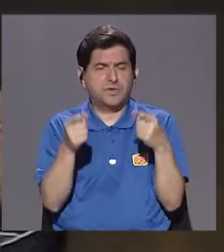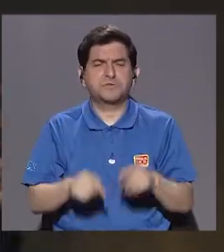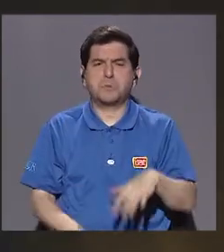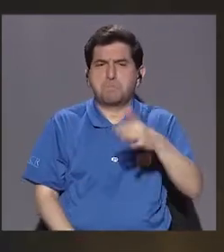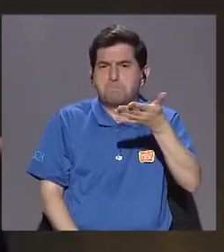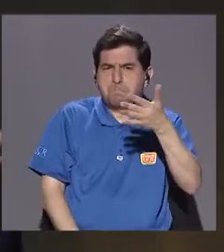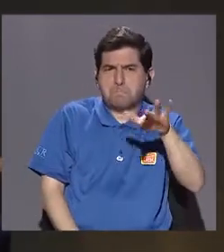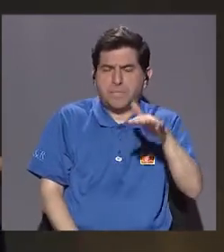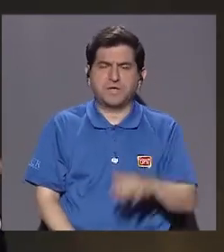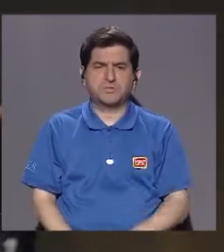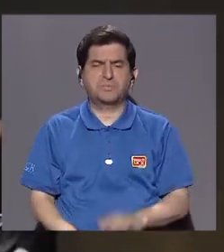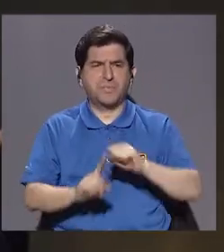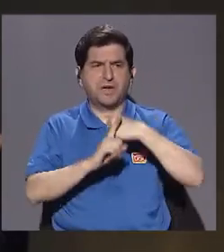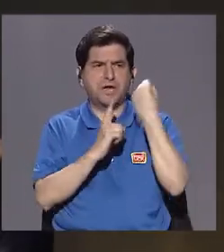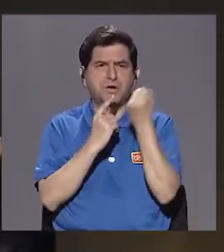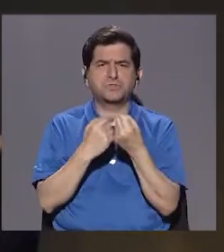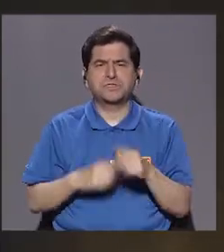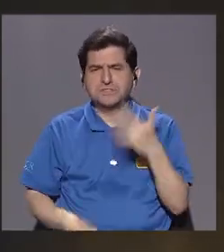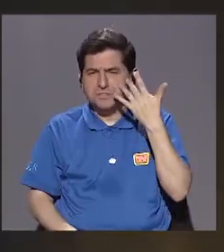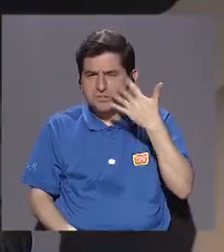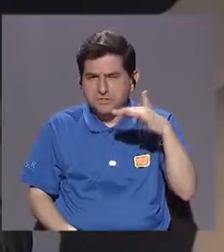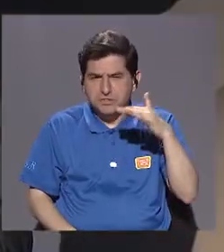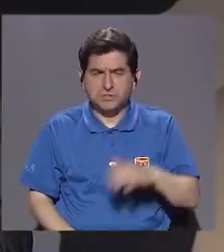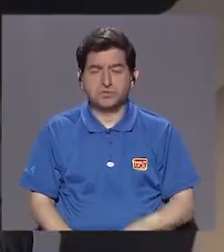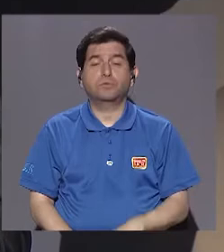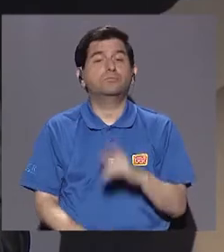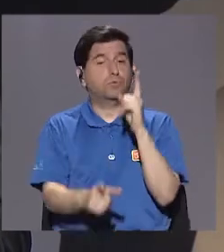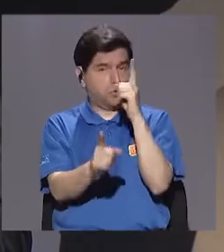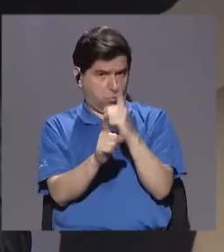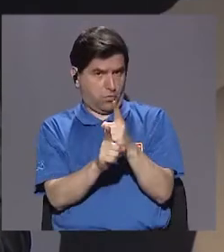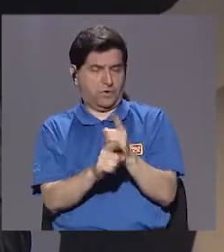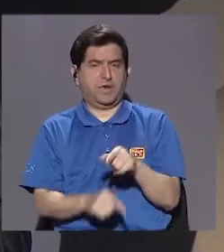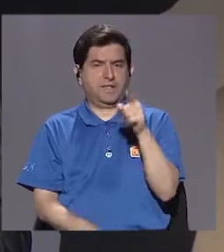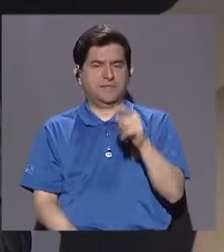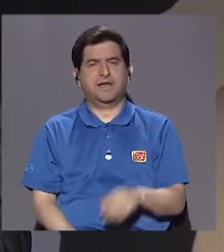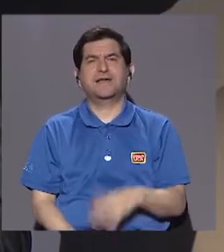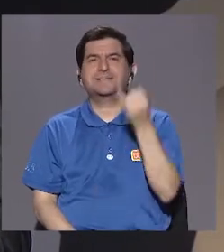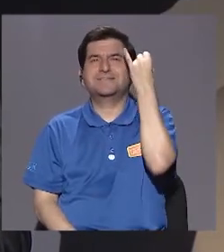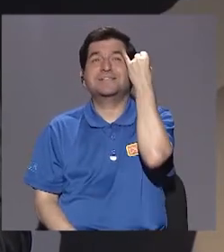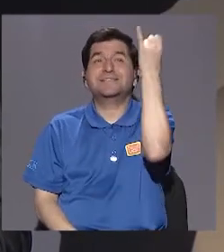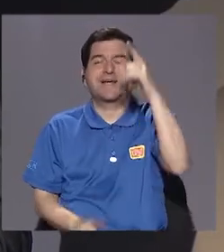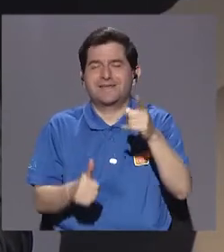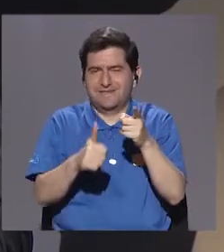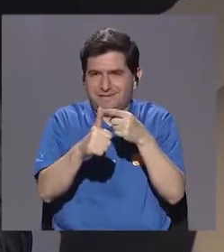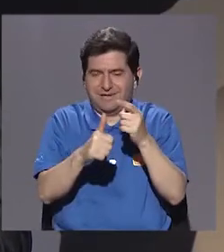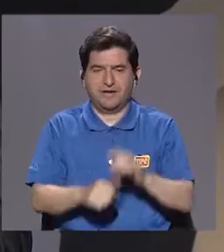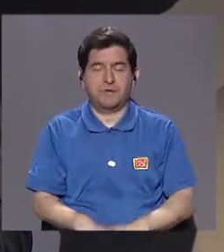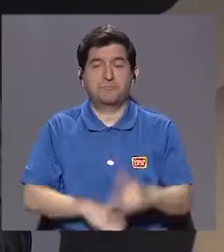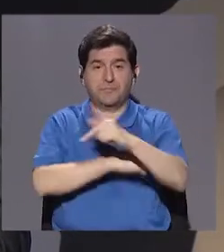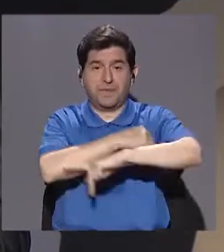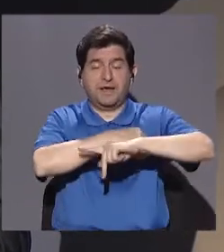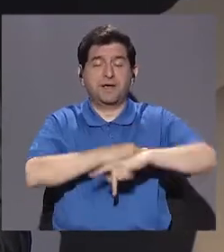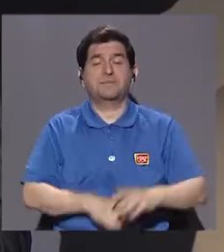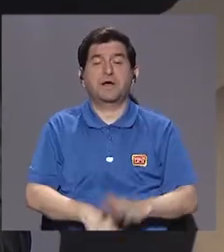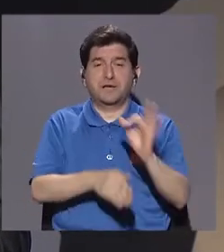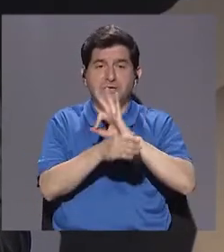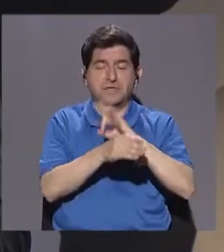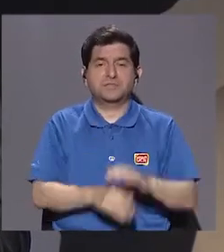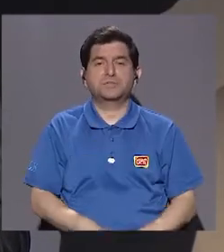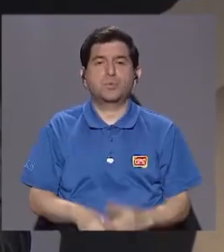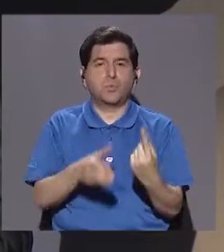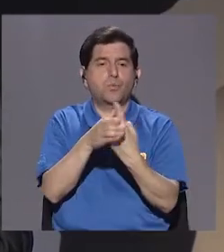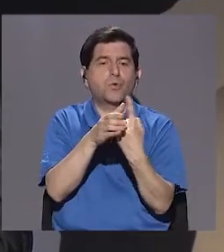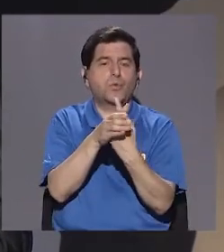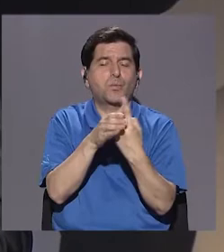más o menos en condiciones muy similares incorrectos esos entes de principio recordemos que en nuestro país opera lo que se llama phil